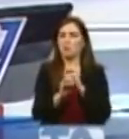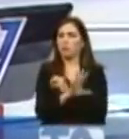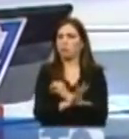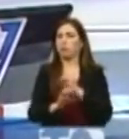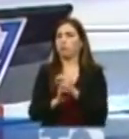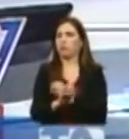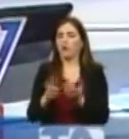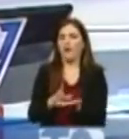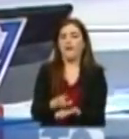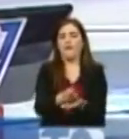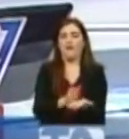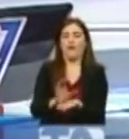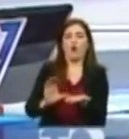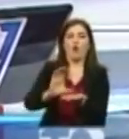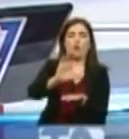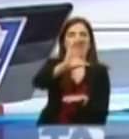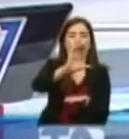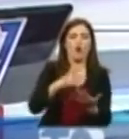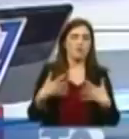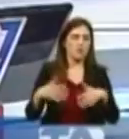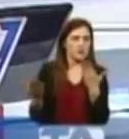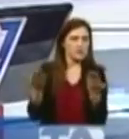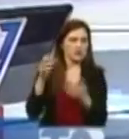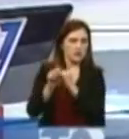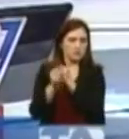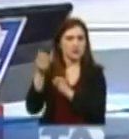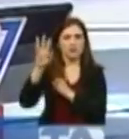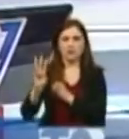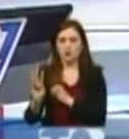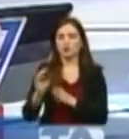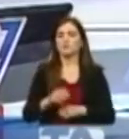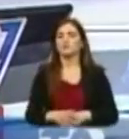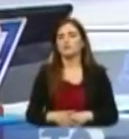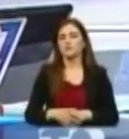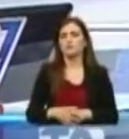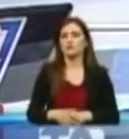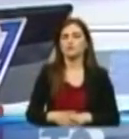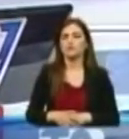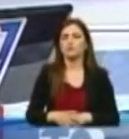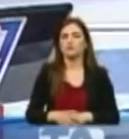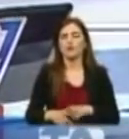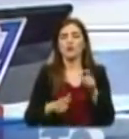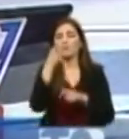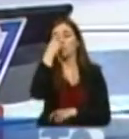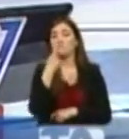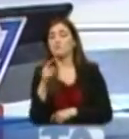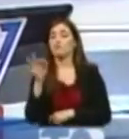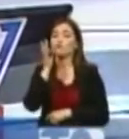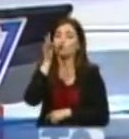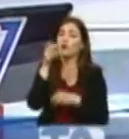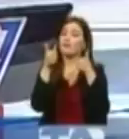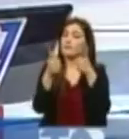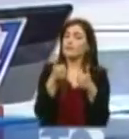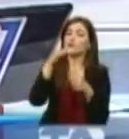en sus gastos de publicidad con relación al mismo periodo de 2017. Ocurre mientras sus titulares se perfilan como posibles candidatos